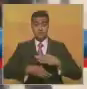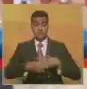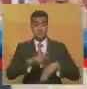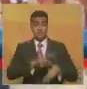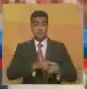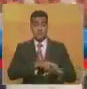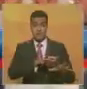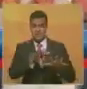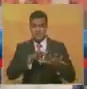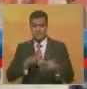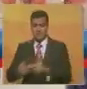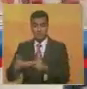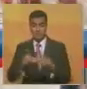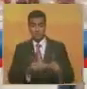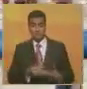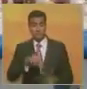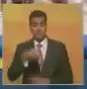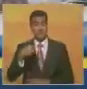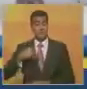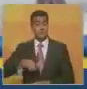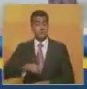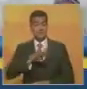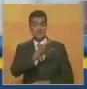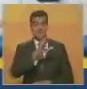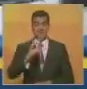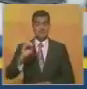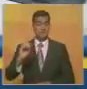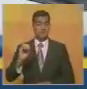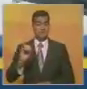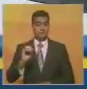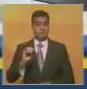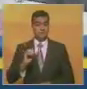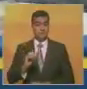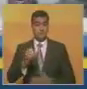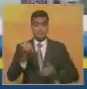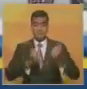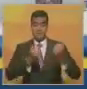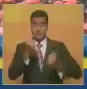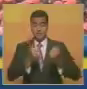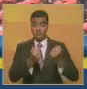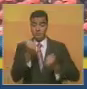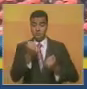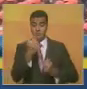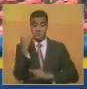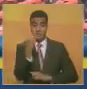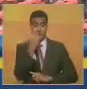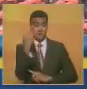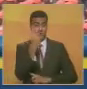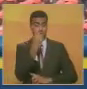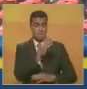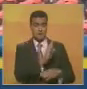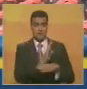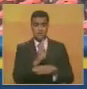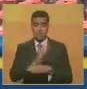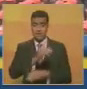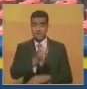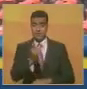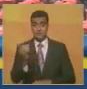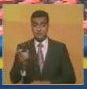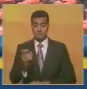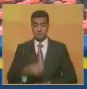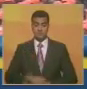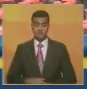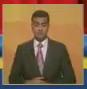desplegados en la entidad también contarán con 500 unidades entre patrullas y ambulancias y helicópteros esto para resguardar a los temporadistas durante